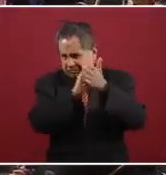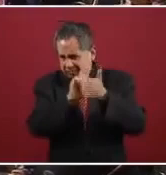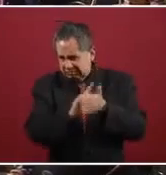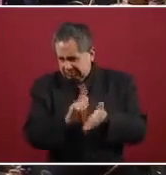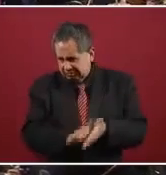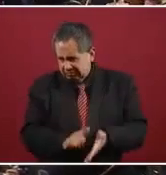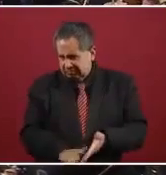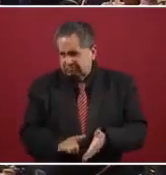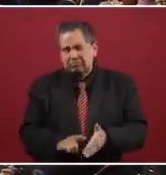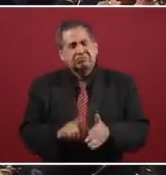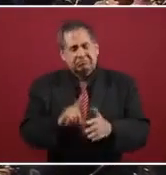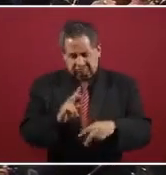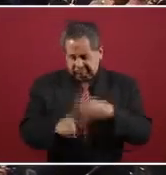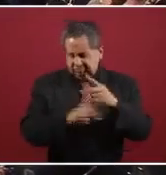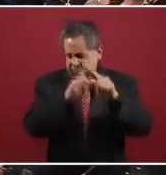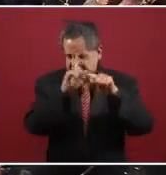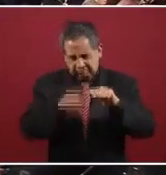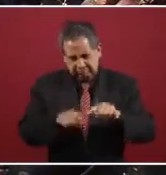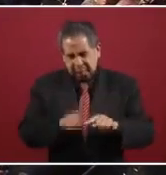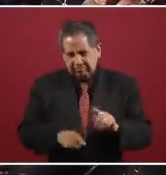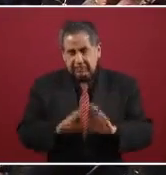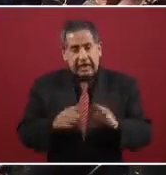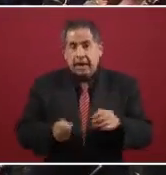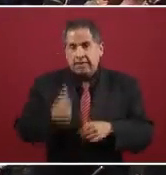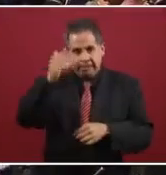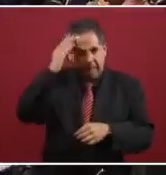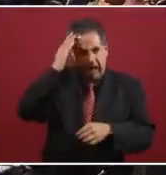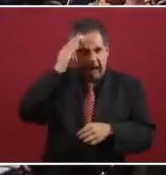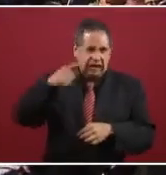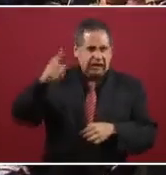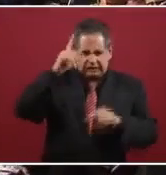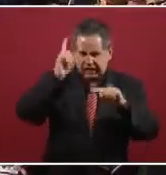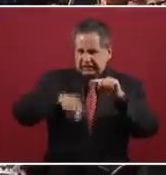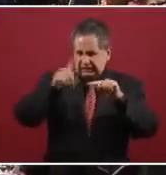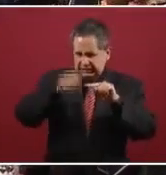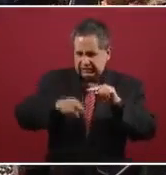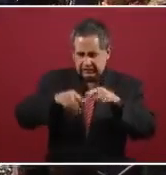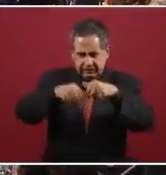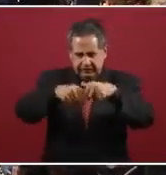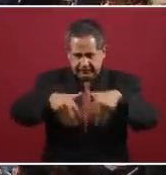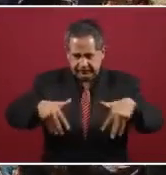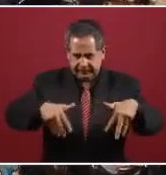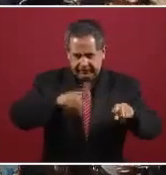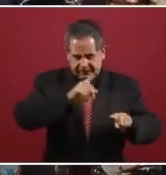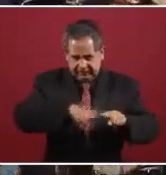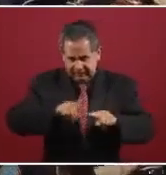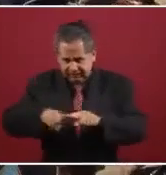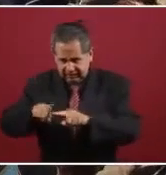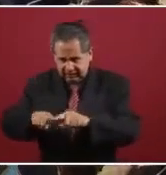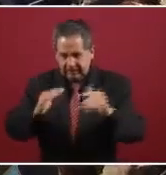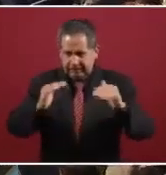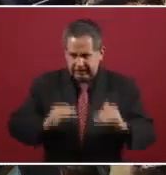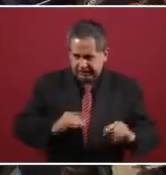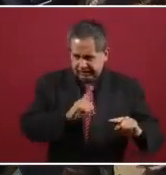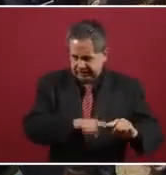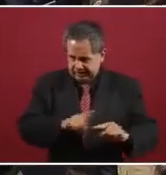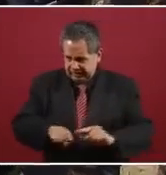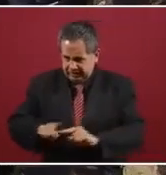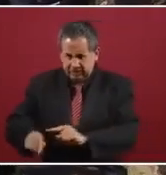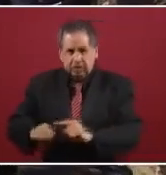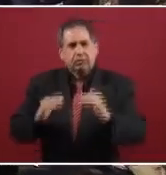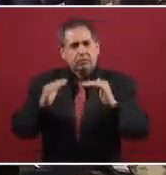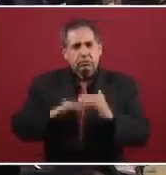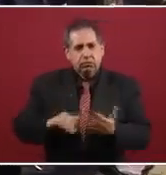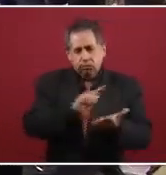Porque vamos a limpiar, ya empezamos arriba, pero tenemos que ir todos